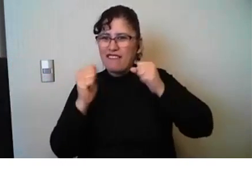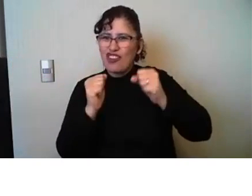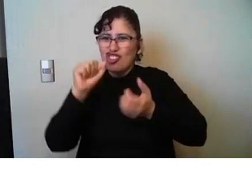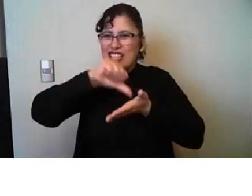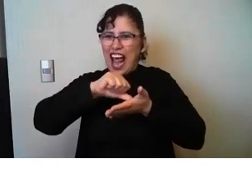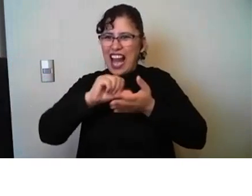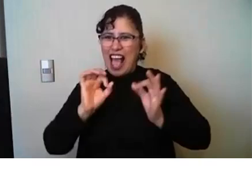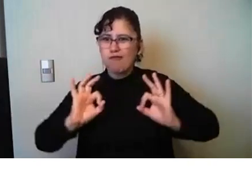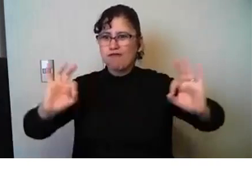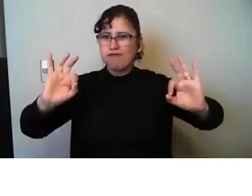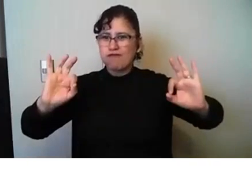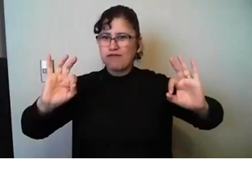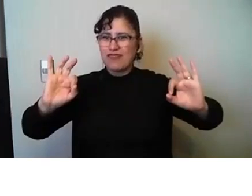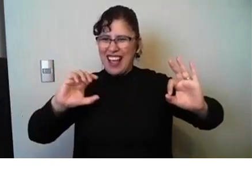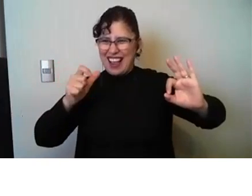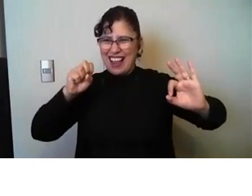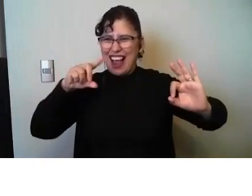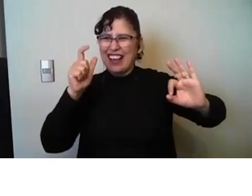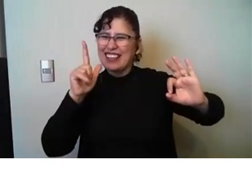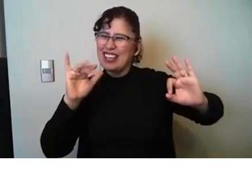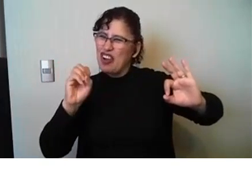indicarlo como núcleo de la base.